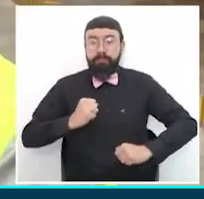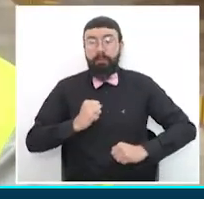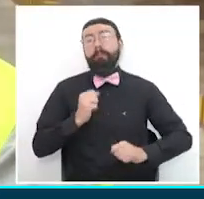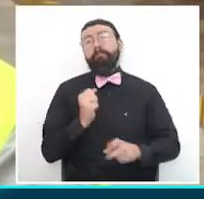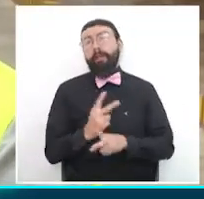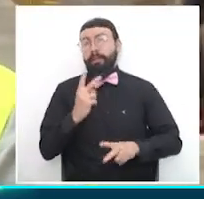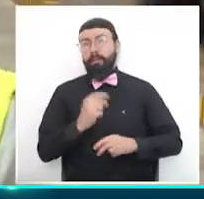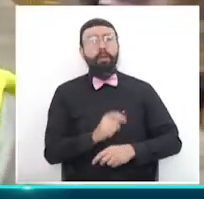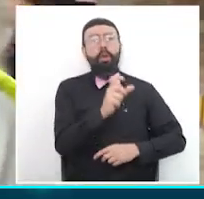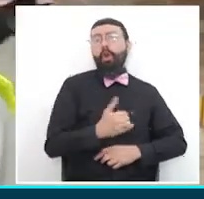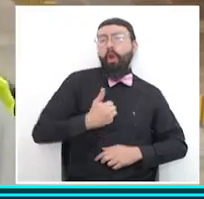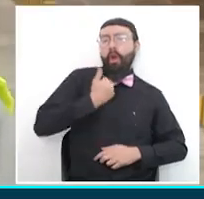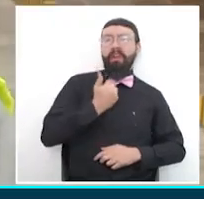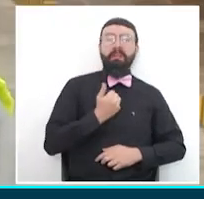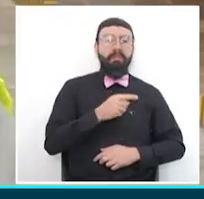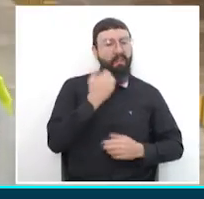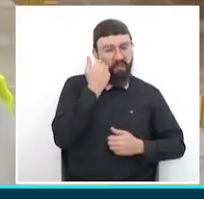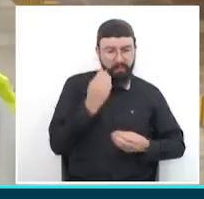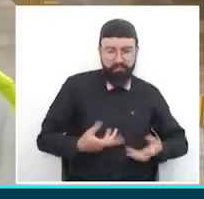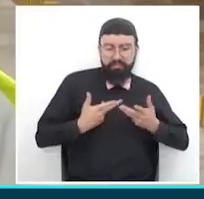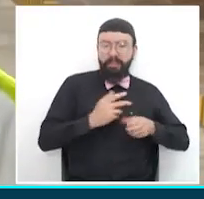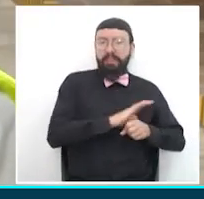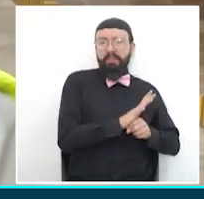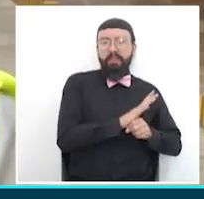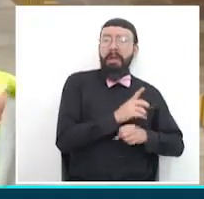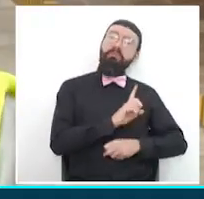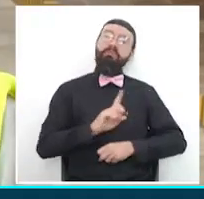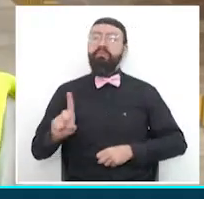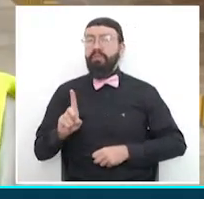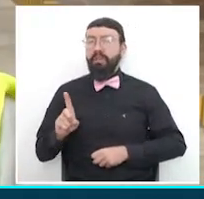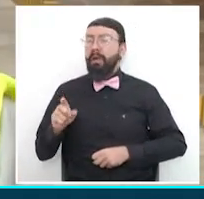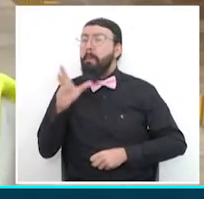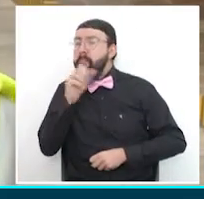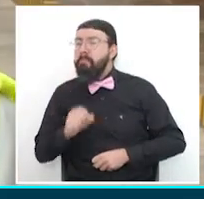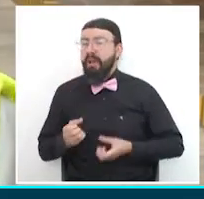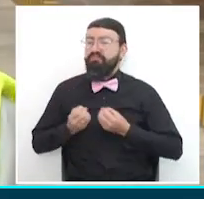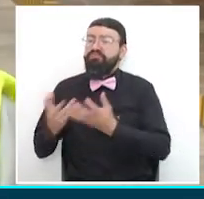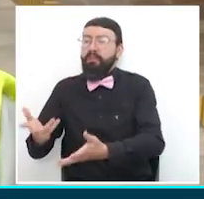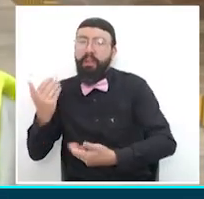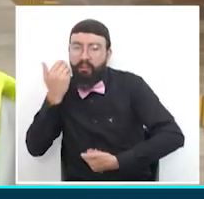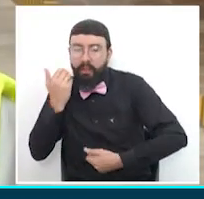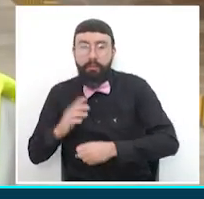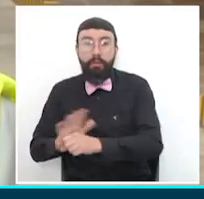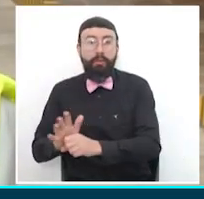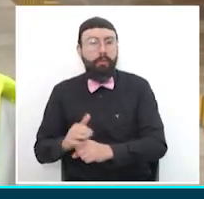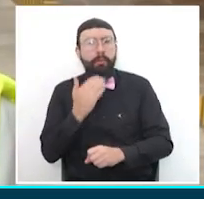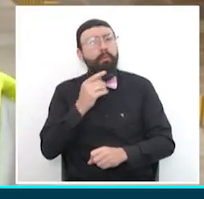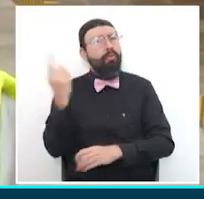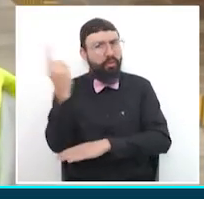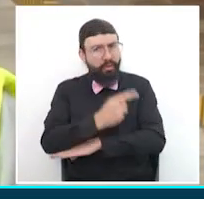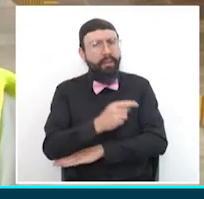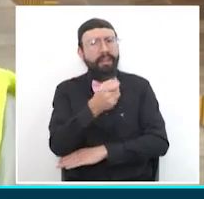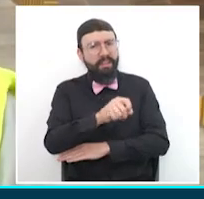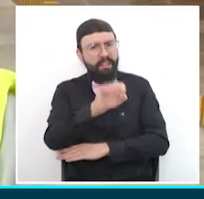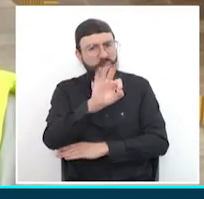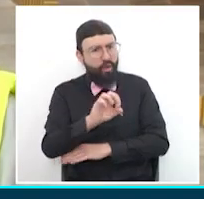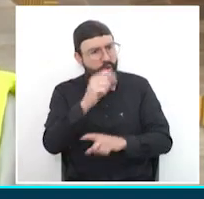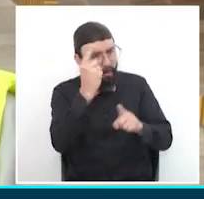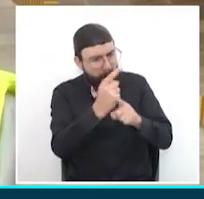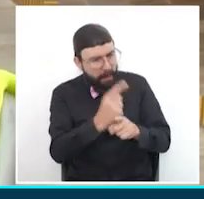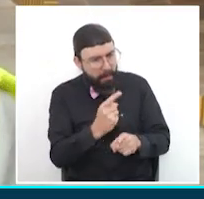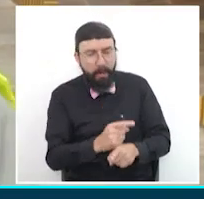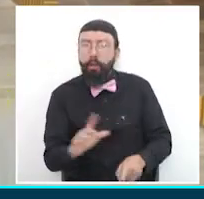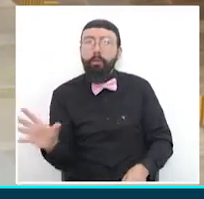población adulto mayor. Ya veíamos la semana pasada que un porcentaje muy alto de los casos que se presentaron en un día en que hubo 18 casos eran